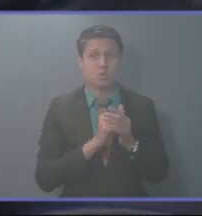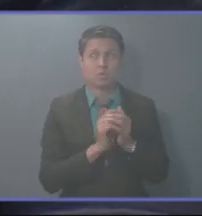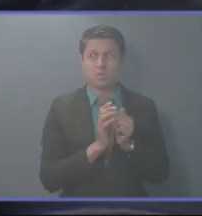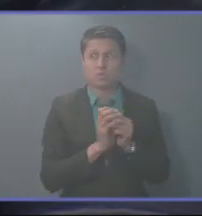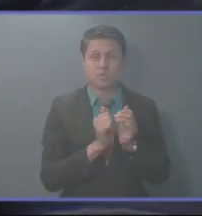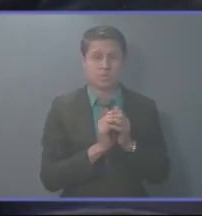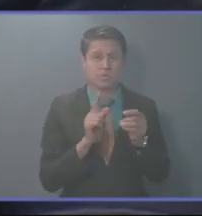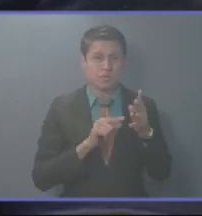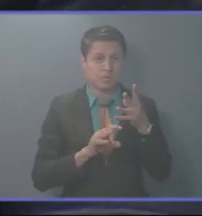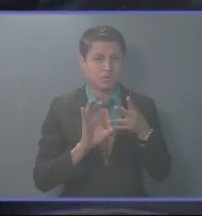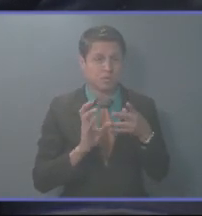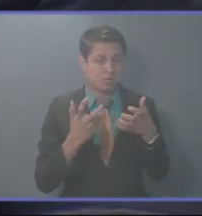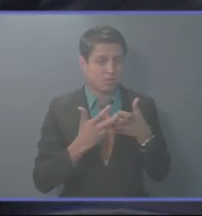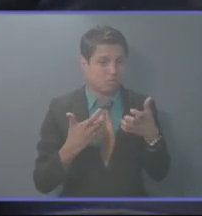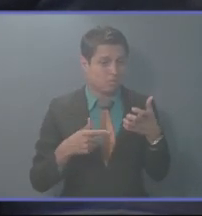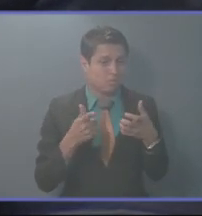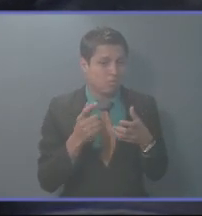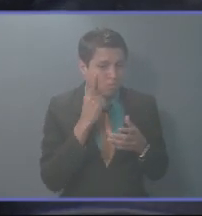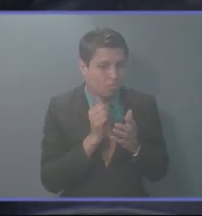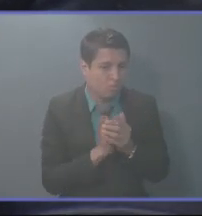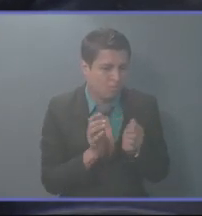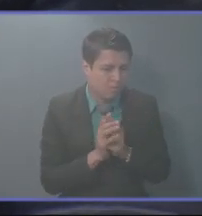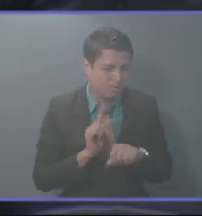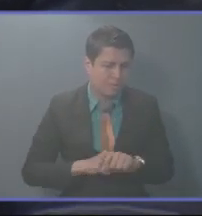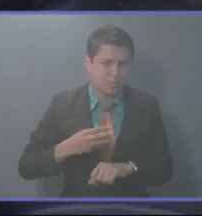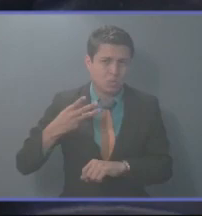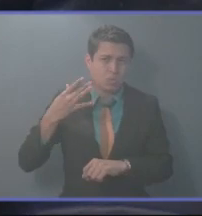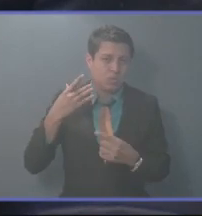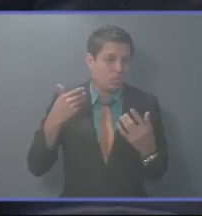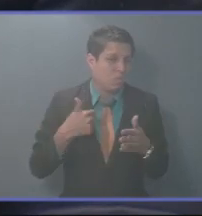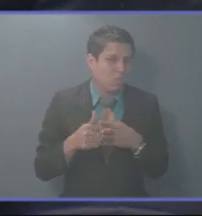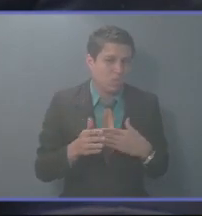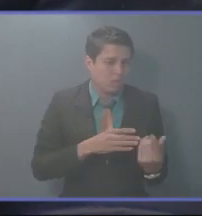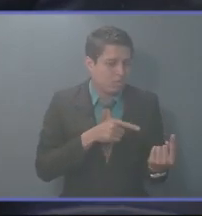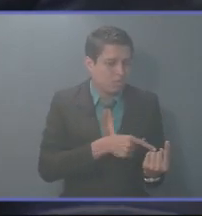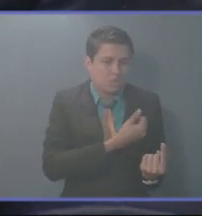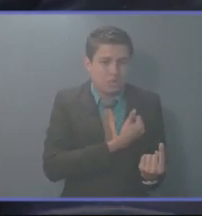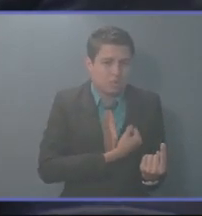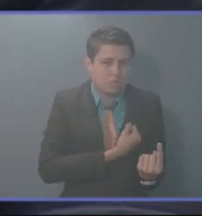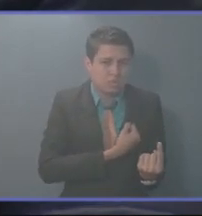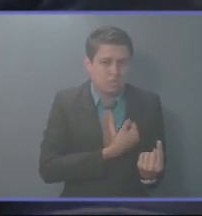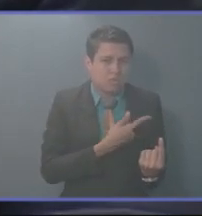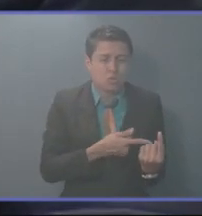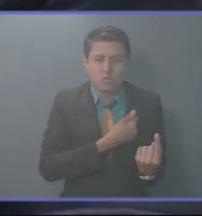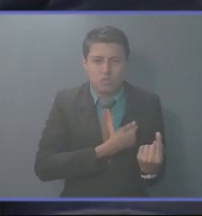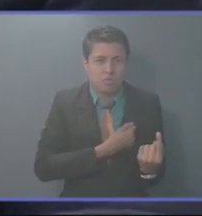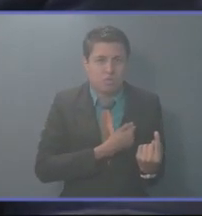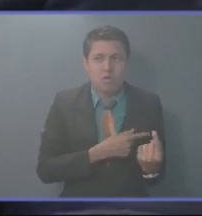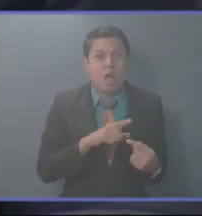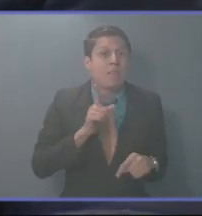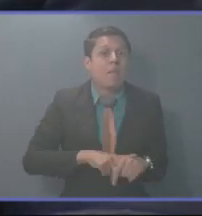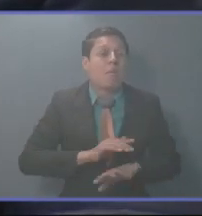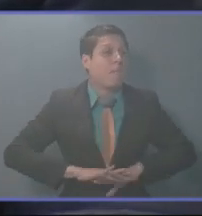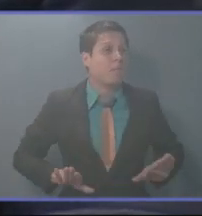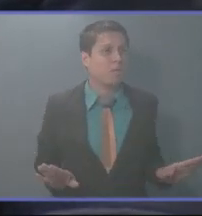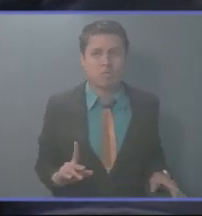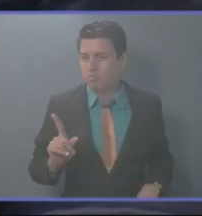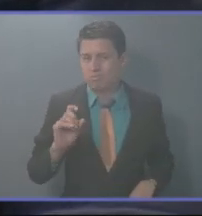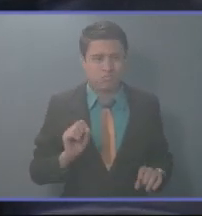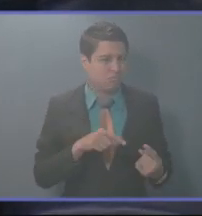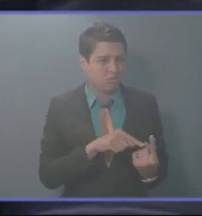interno, independientemente del perjuicio causado a la víctima, son imprescriptibles. Por lo tanto, no podrá